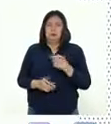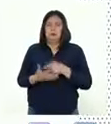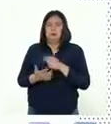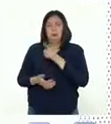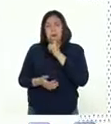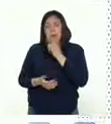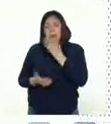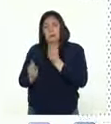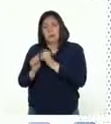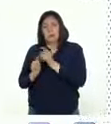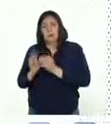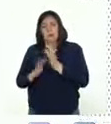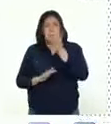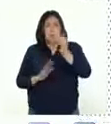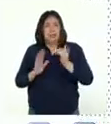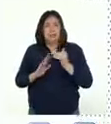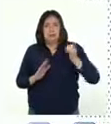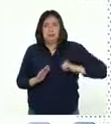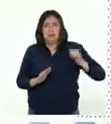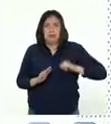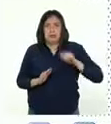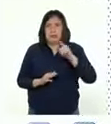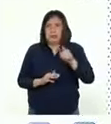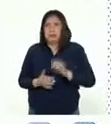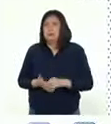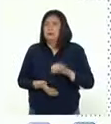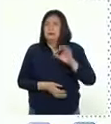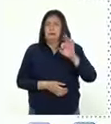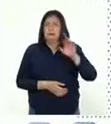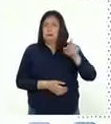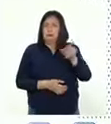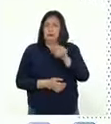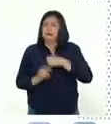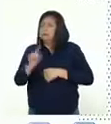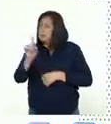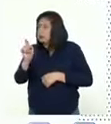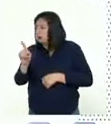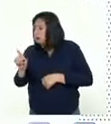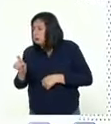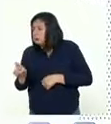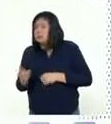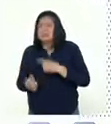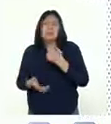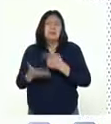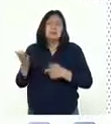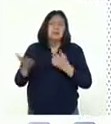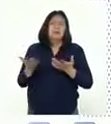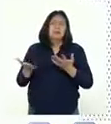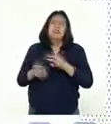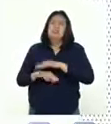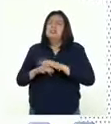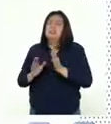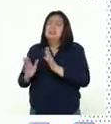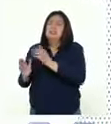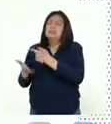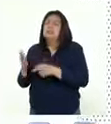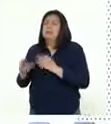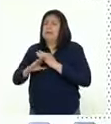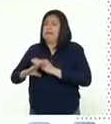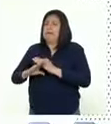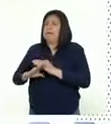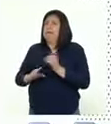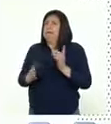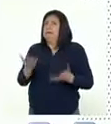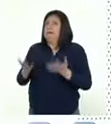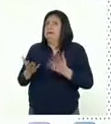tus padres vayan a la municipalidad de Flor Azul y averigüen cuáles son los planes que tienen para